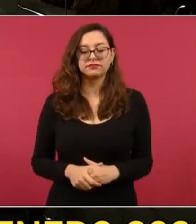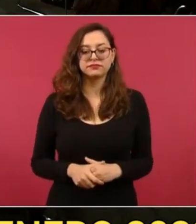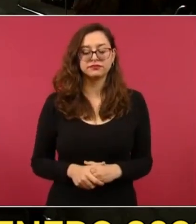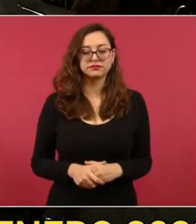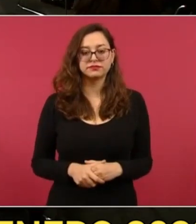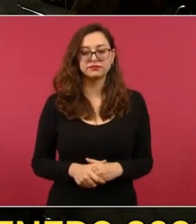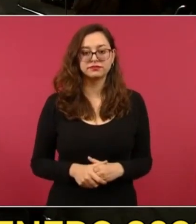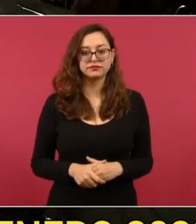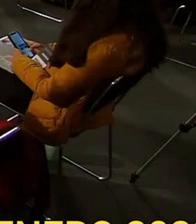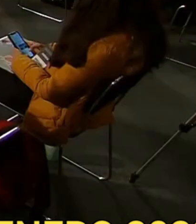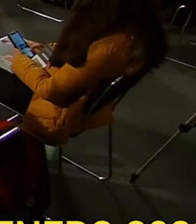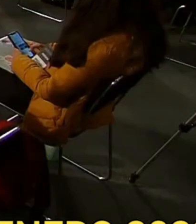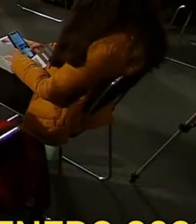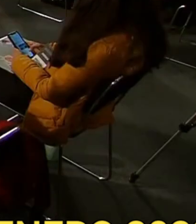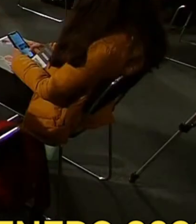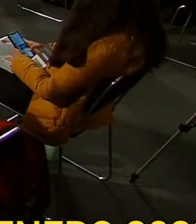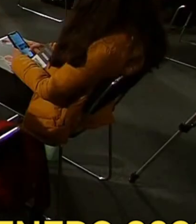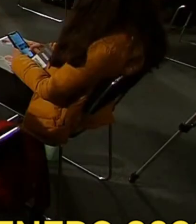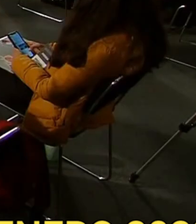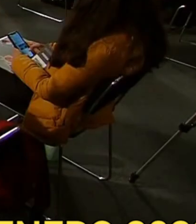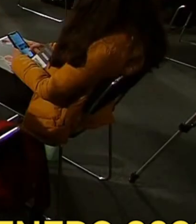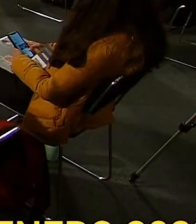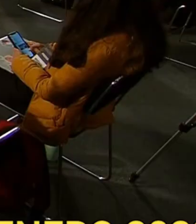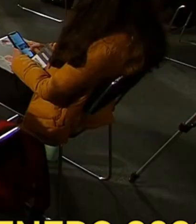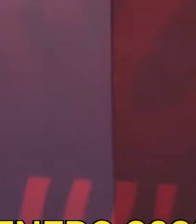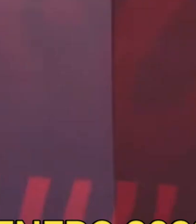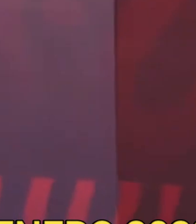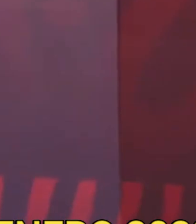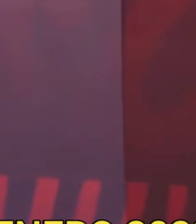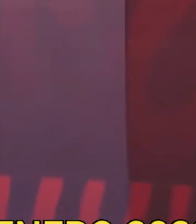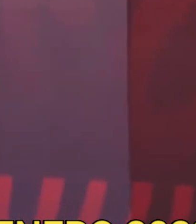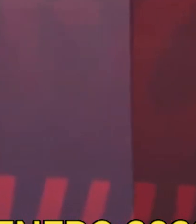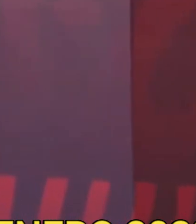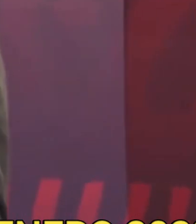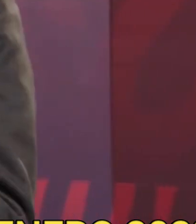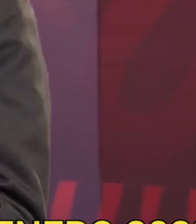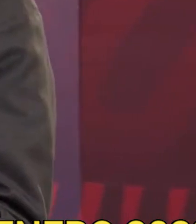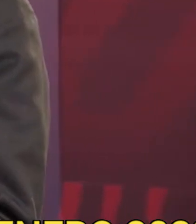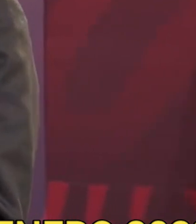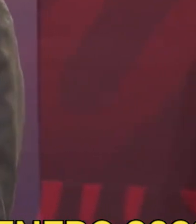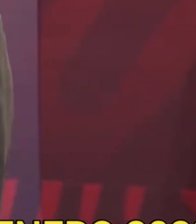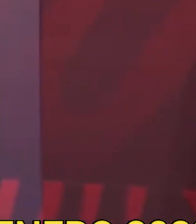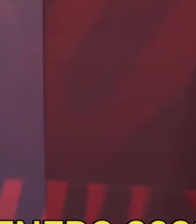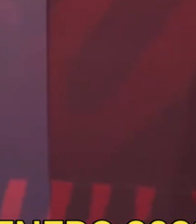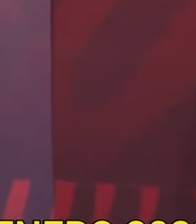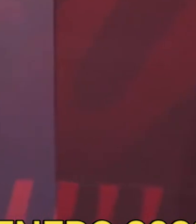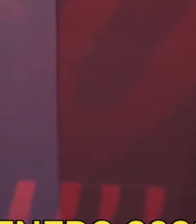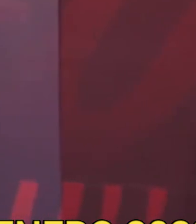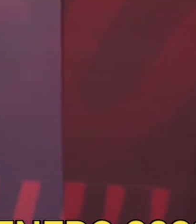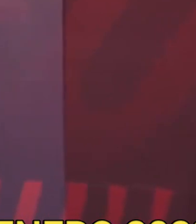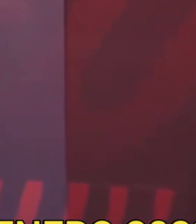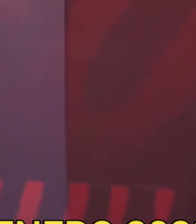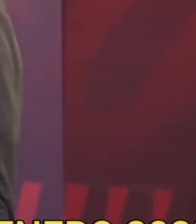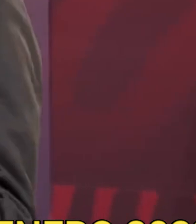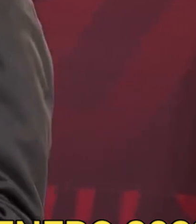Y todo con el propósito de justificar